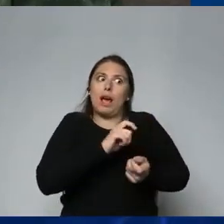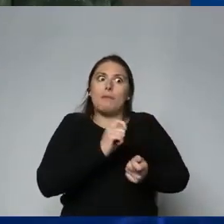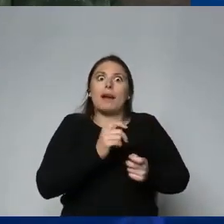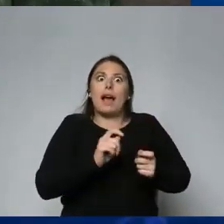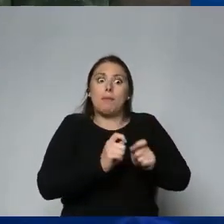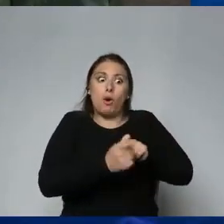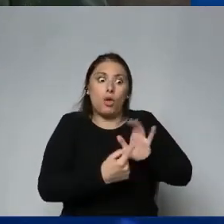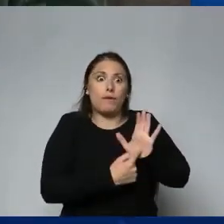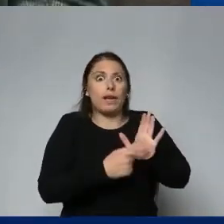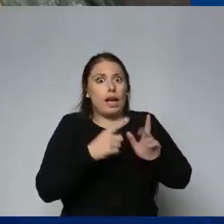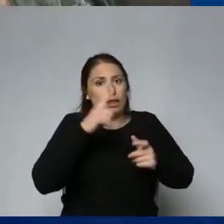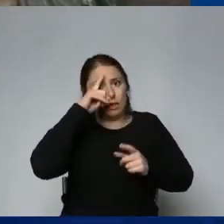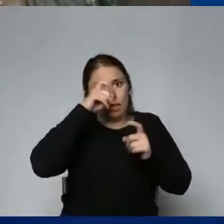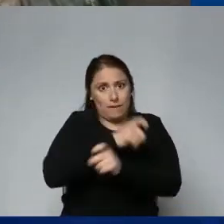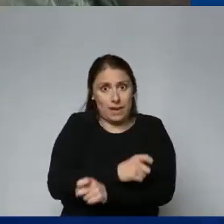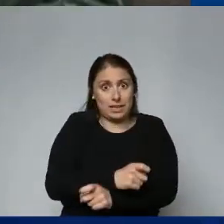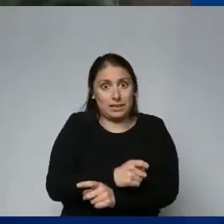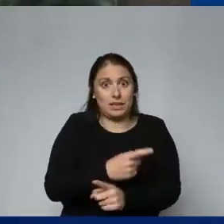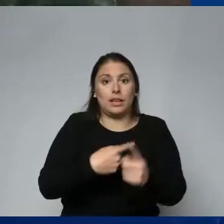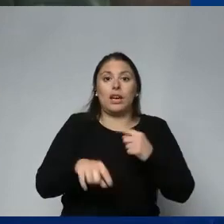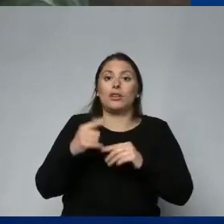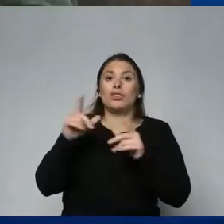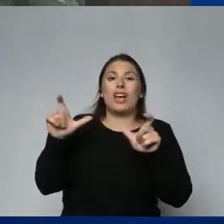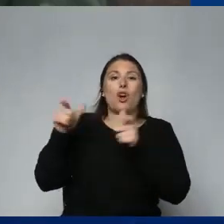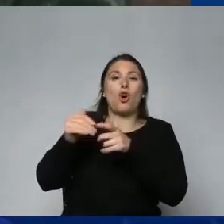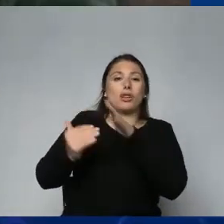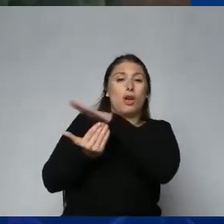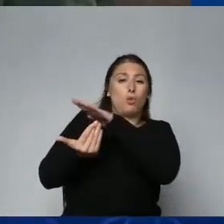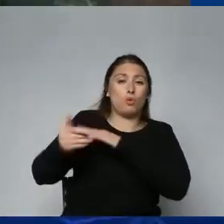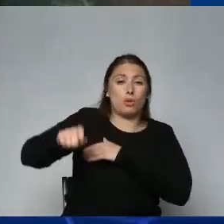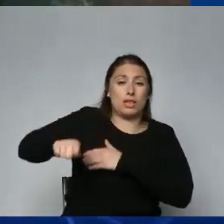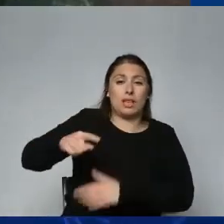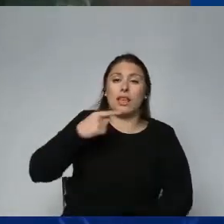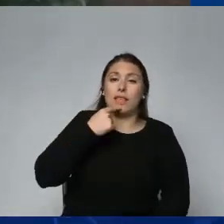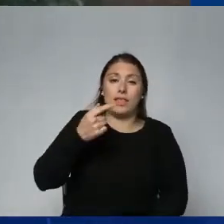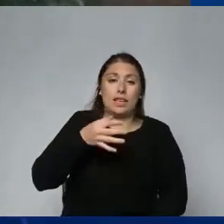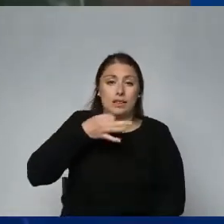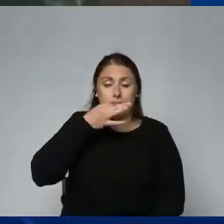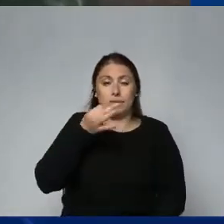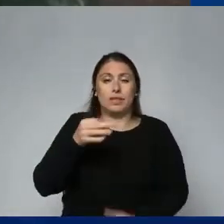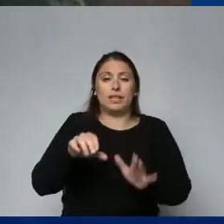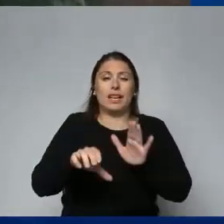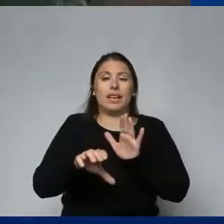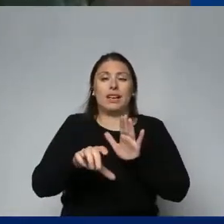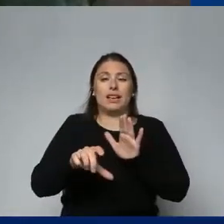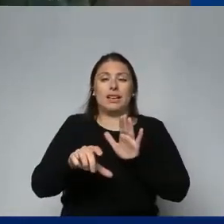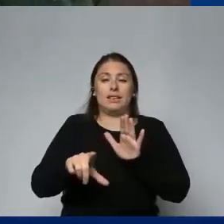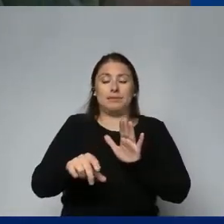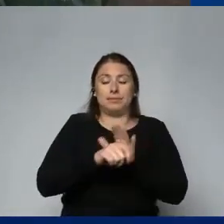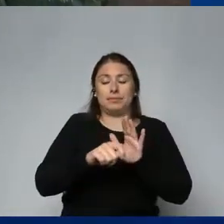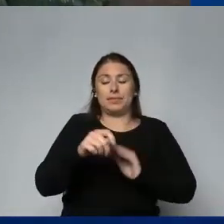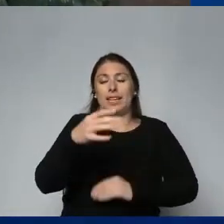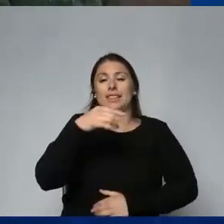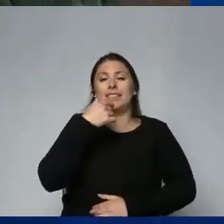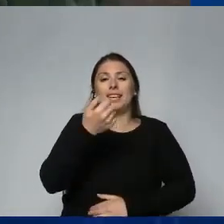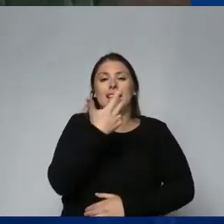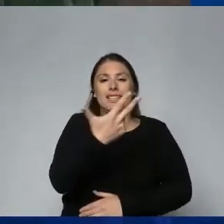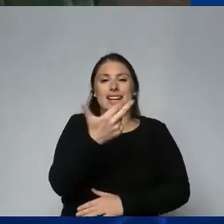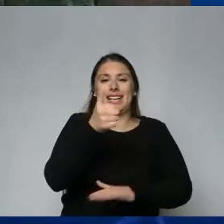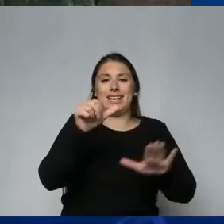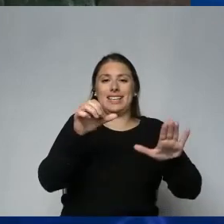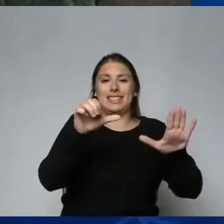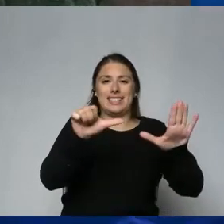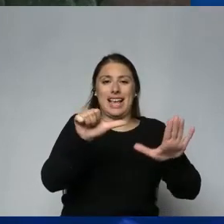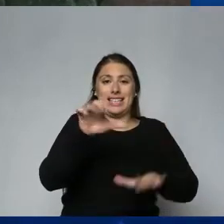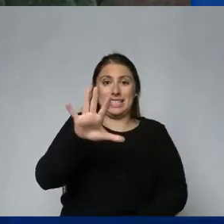modificarse. Y la Corte pone el ejemplo en esa sentencia, en la 365 del 2009, de que,